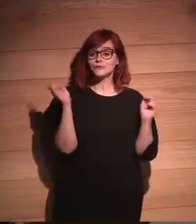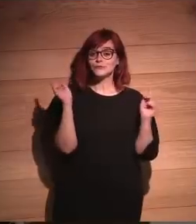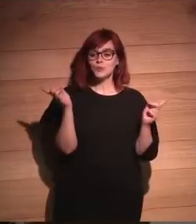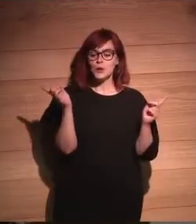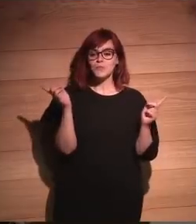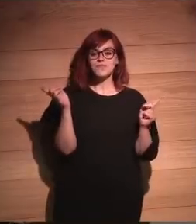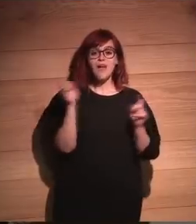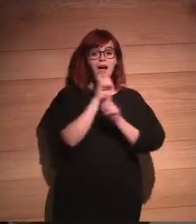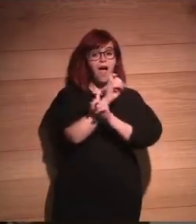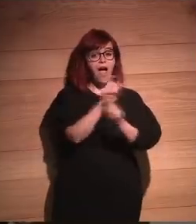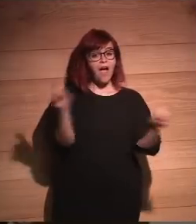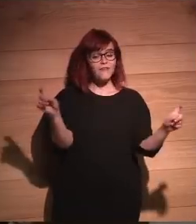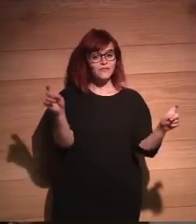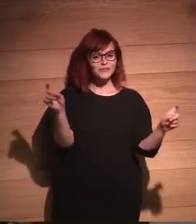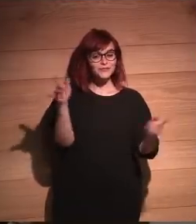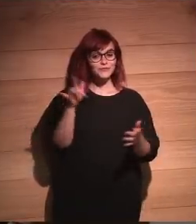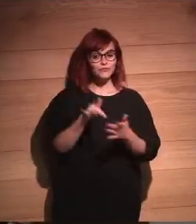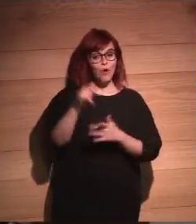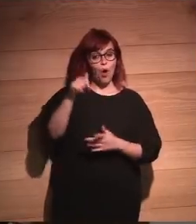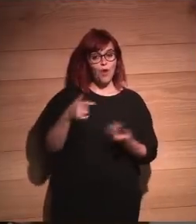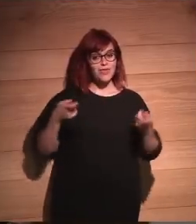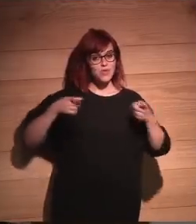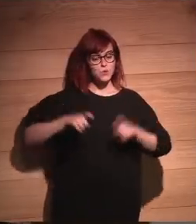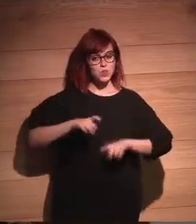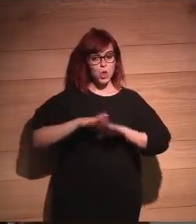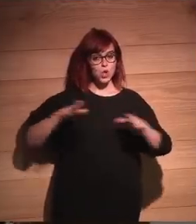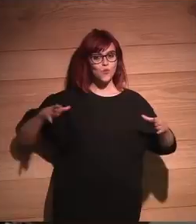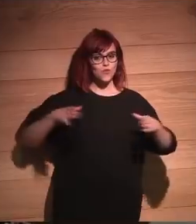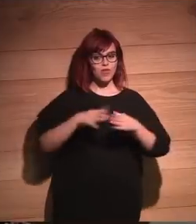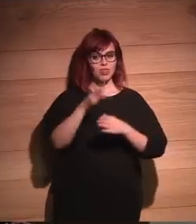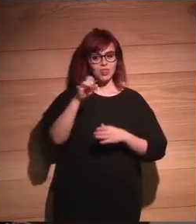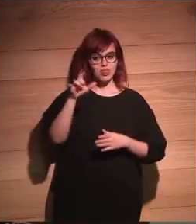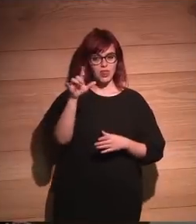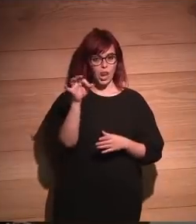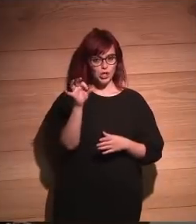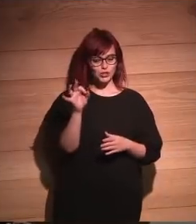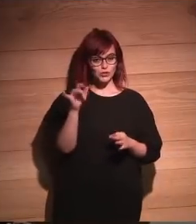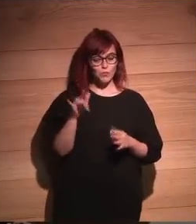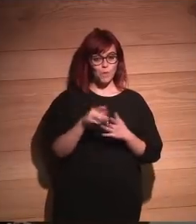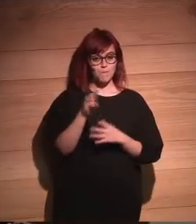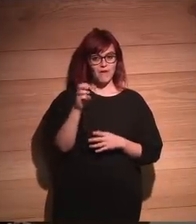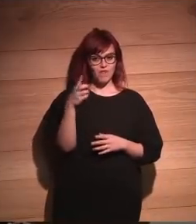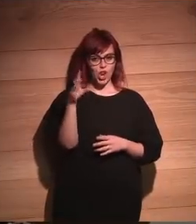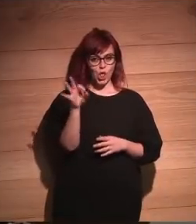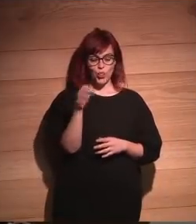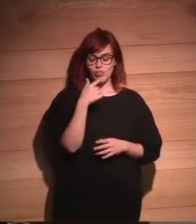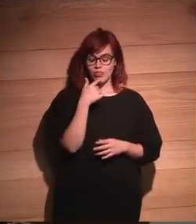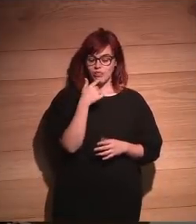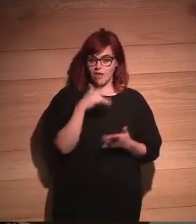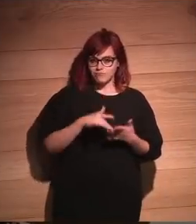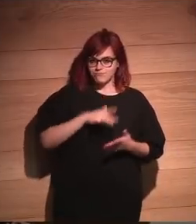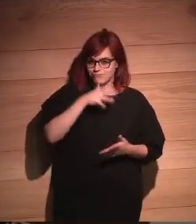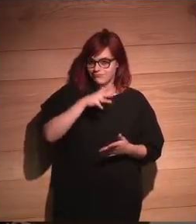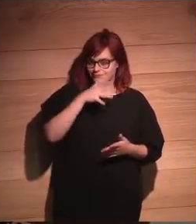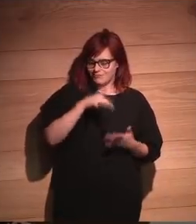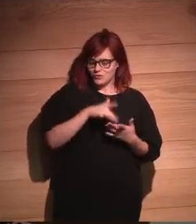Simplemente anunciar que este encuentro de la comunidad Telos que decía Pablo, a mí me